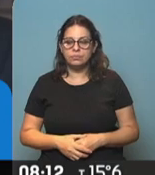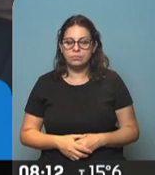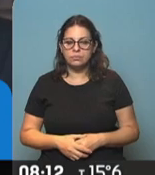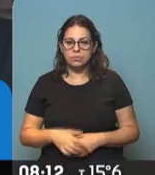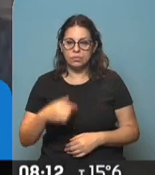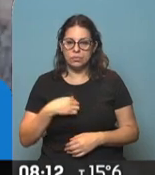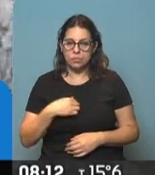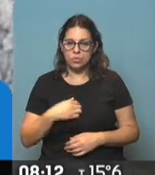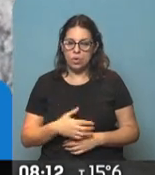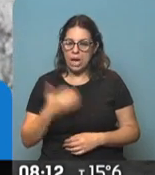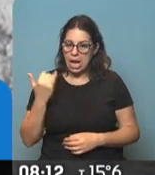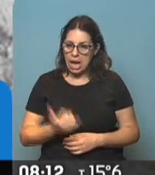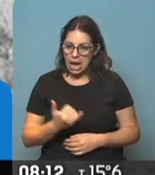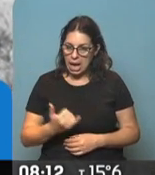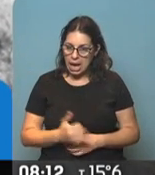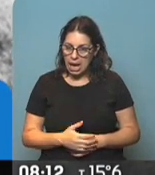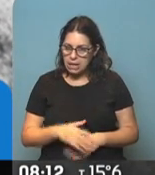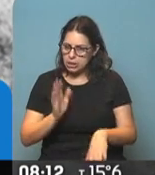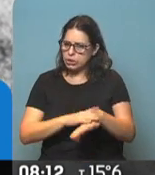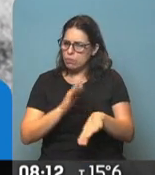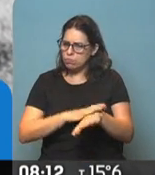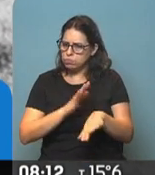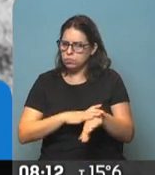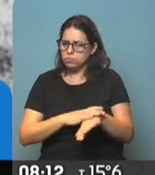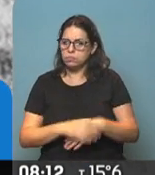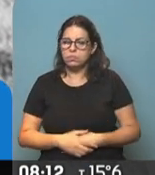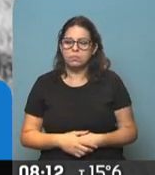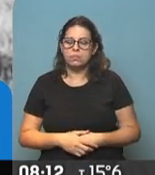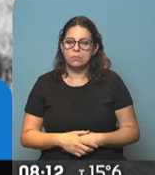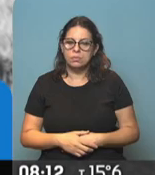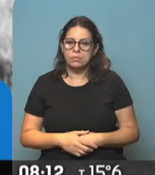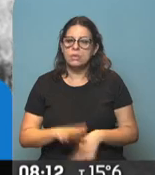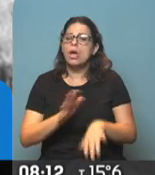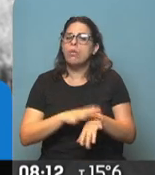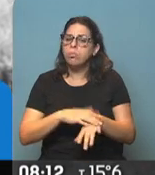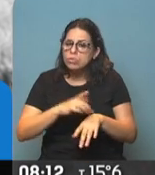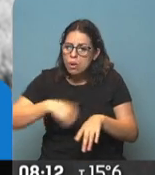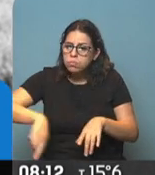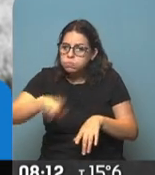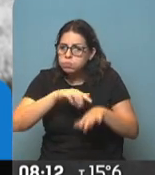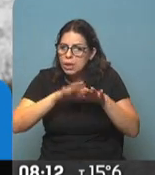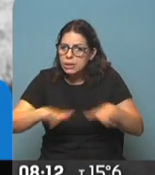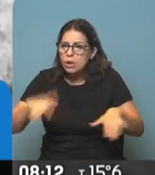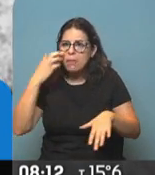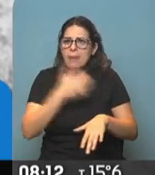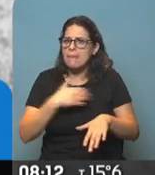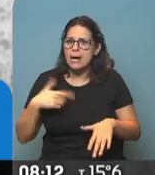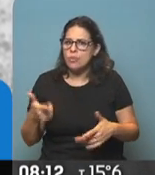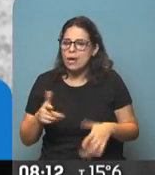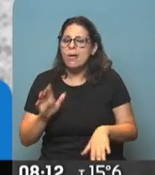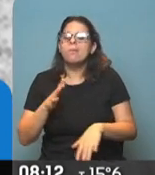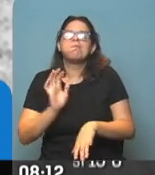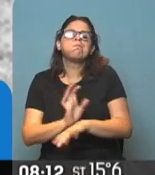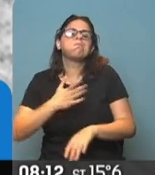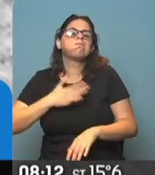yo tenía una responsabilidad para encargarme de estos huérfanos, que eran mis